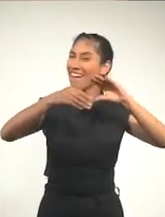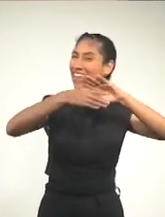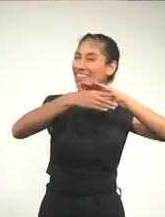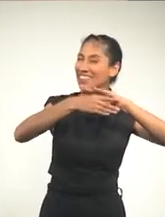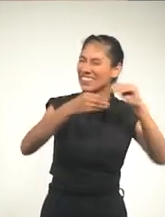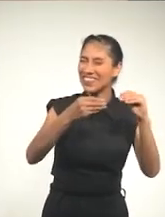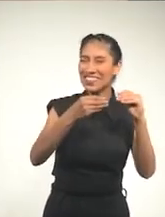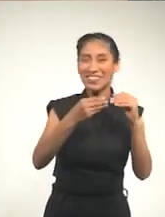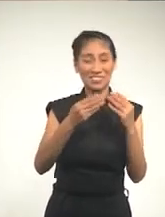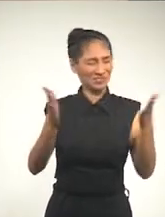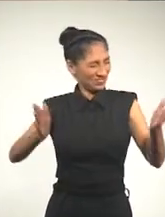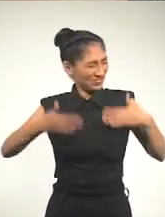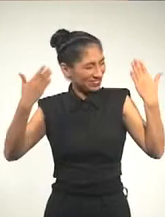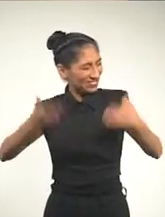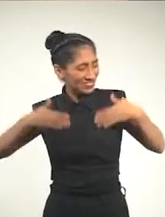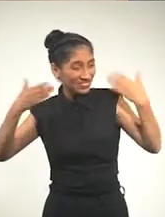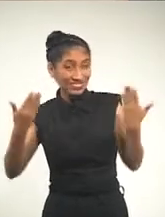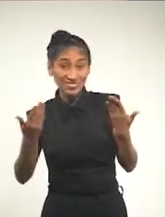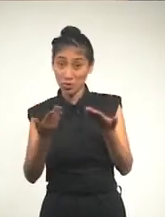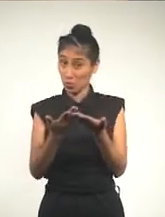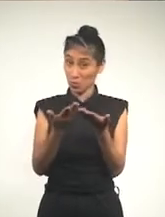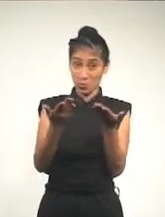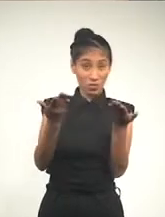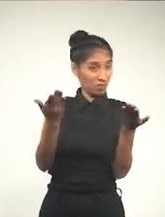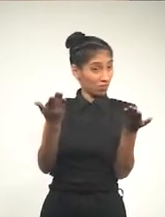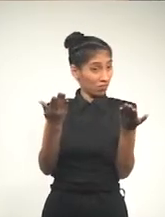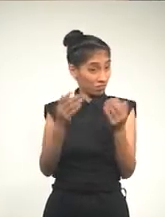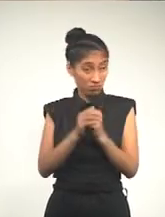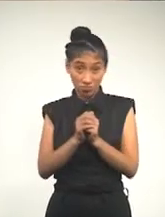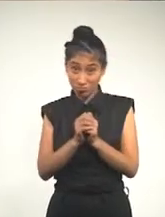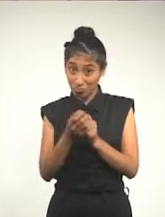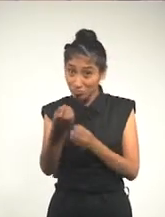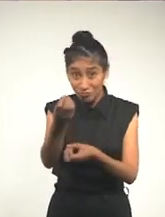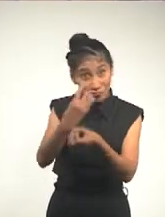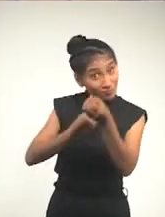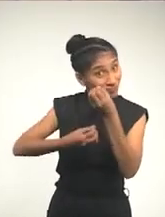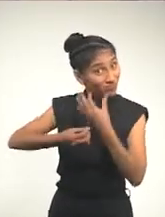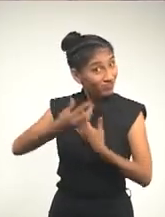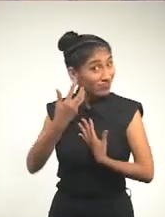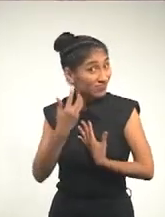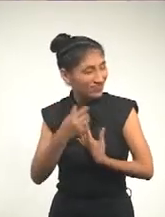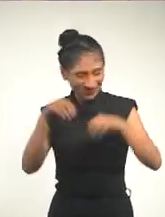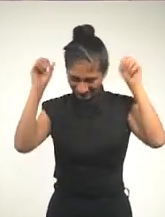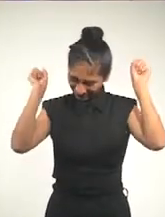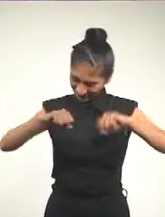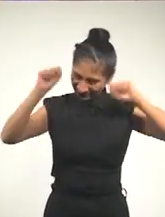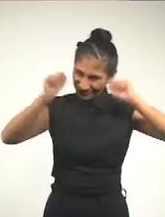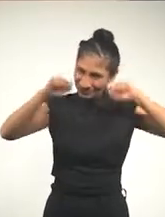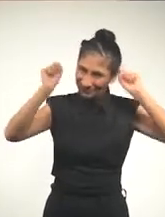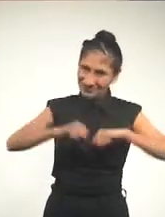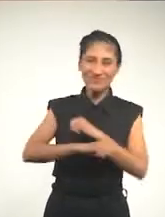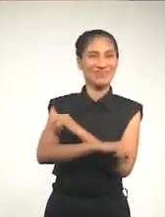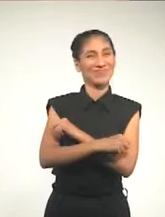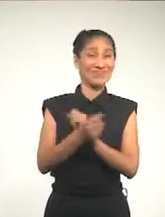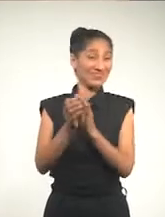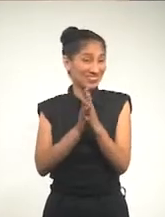una historia donde hay mucha alegría! Oh, ¿nos la quieres contar?